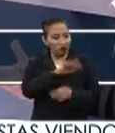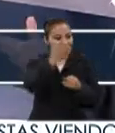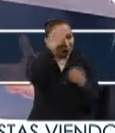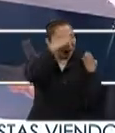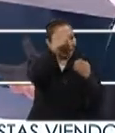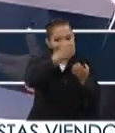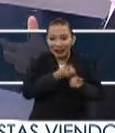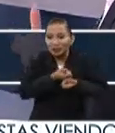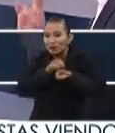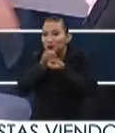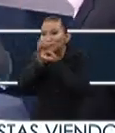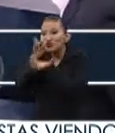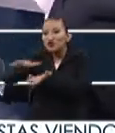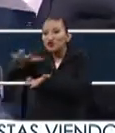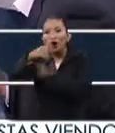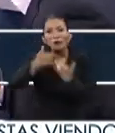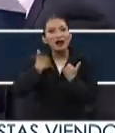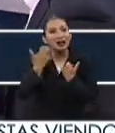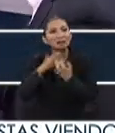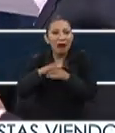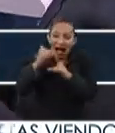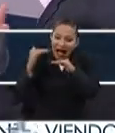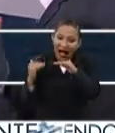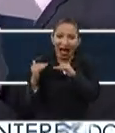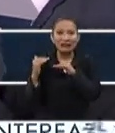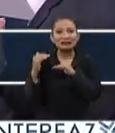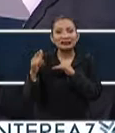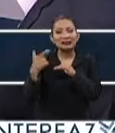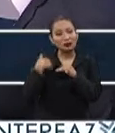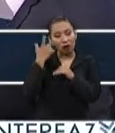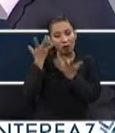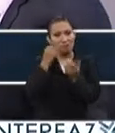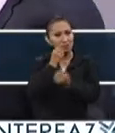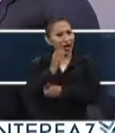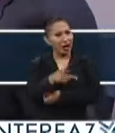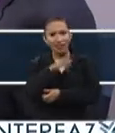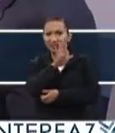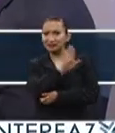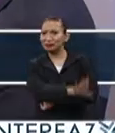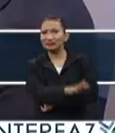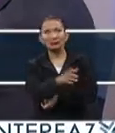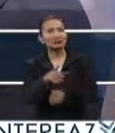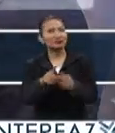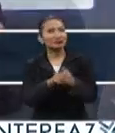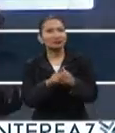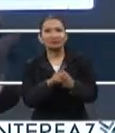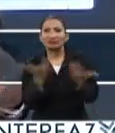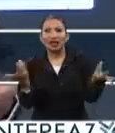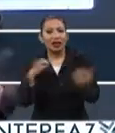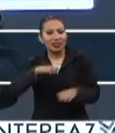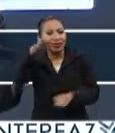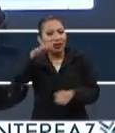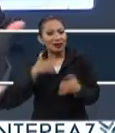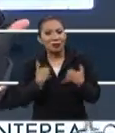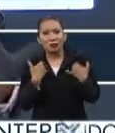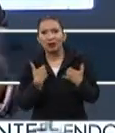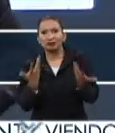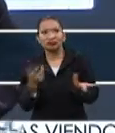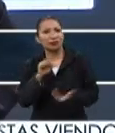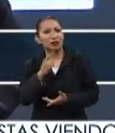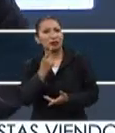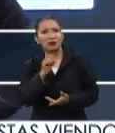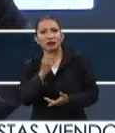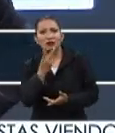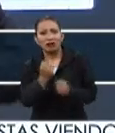esa experiencia que vivió a chavos más jóvenes, ¿no? Entonces creo que es algo súper padre que desde una edad tan joven, estamos hablando de